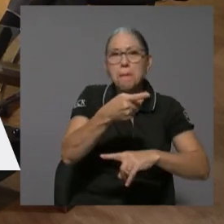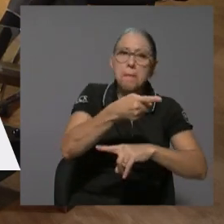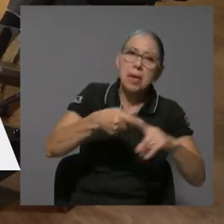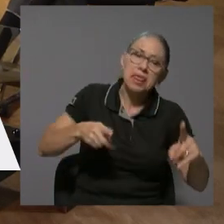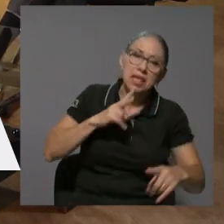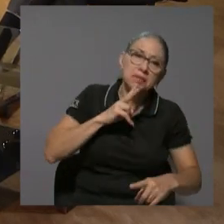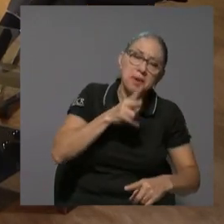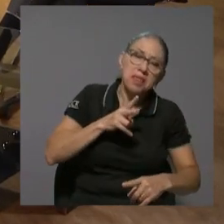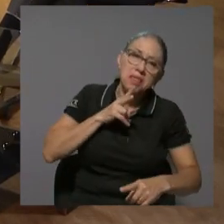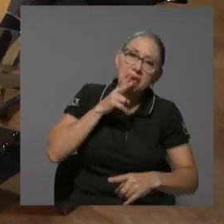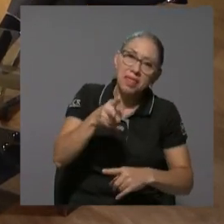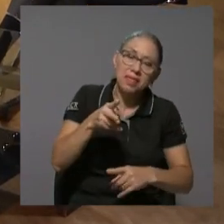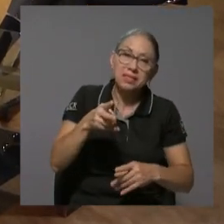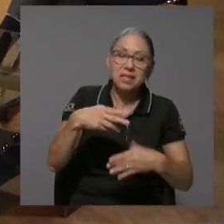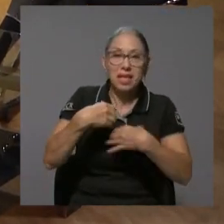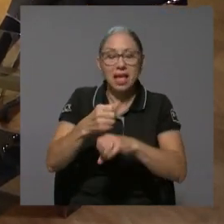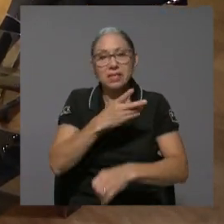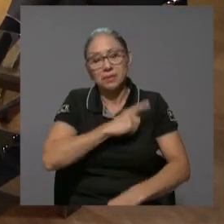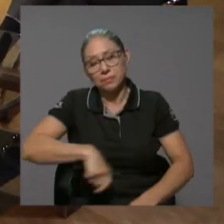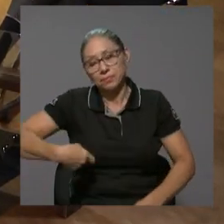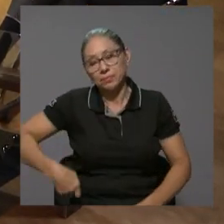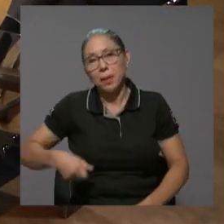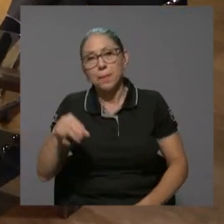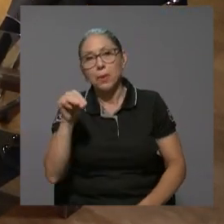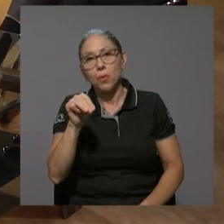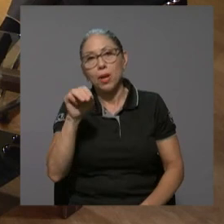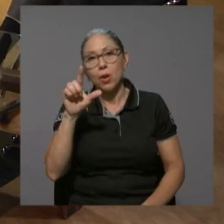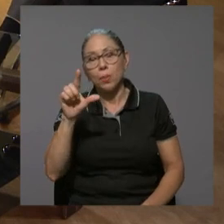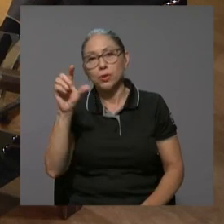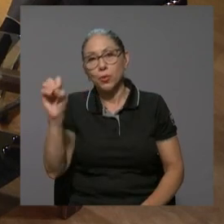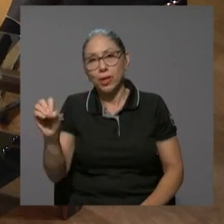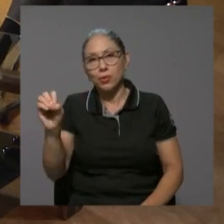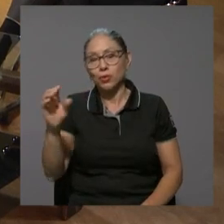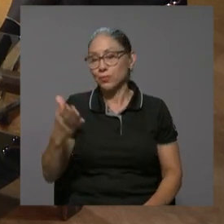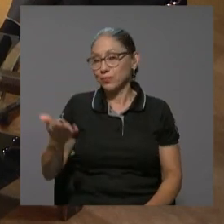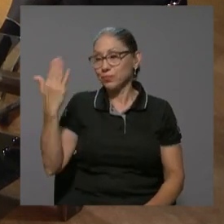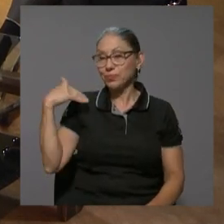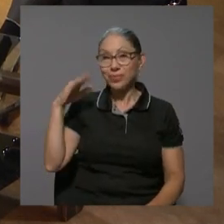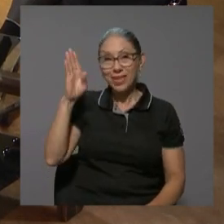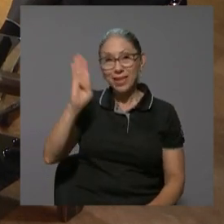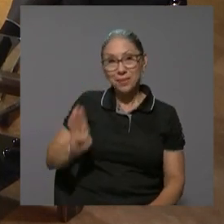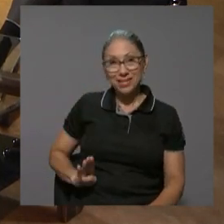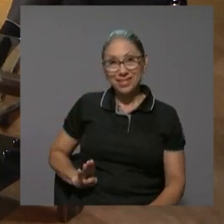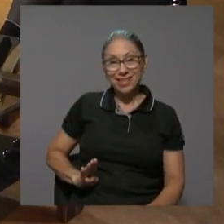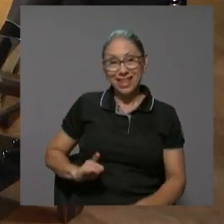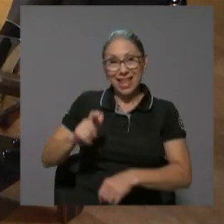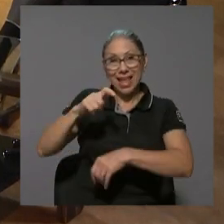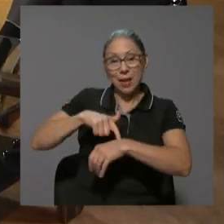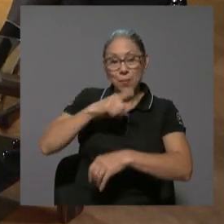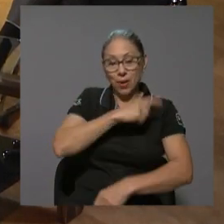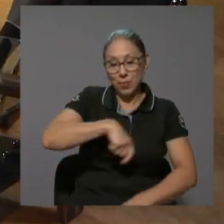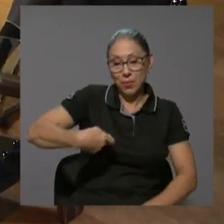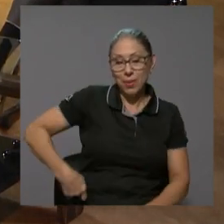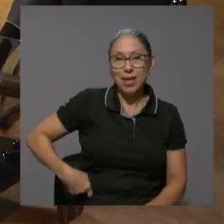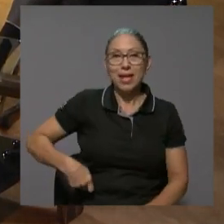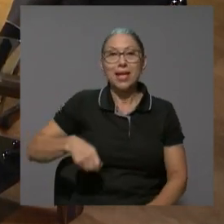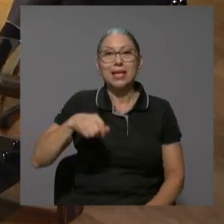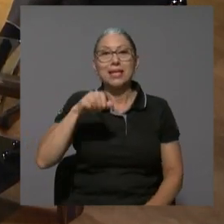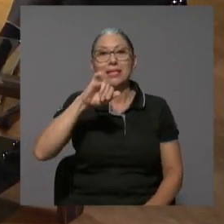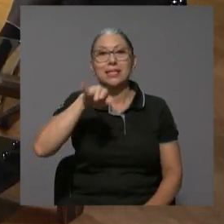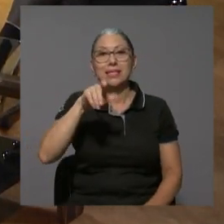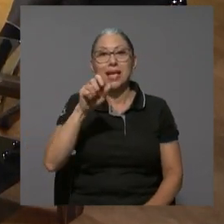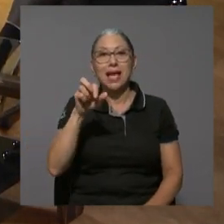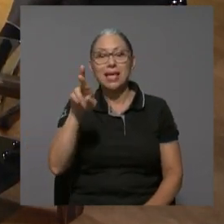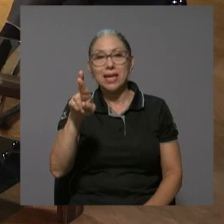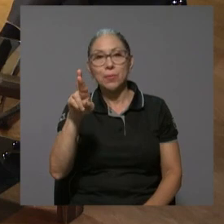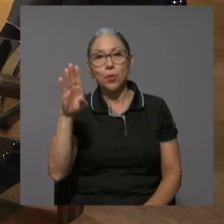Obrador. En Brasil, durante la época de Jair Bolsonaro. En Colombia lo que hay es